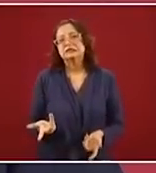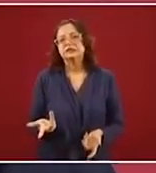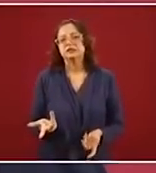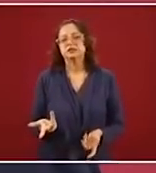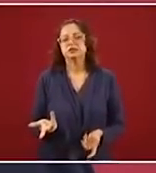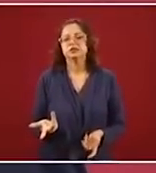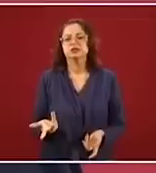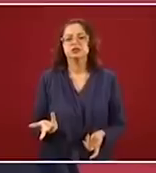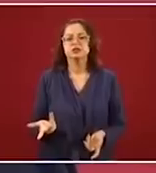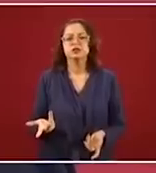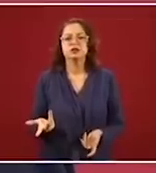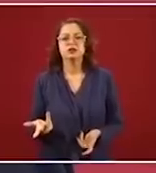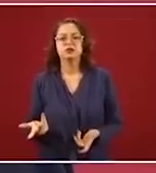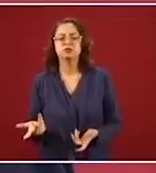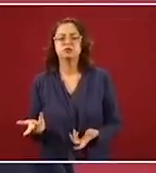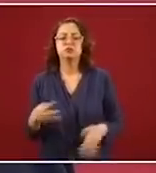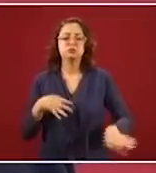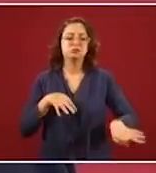informalidad.